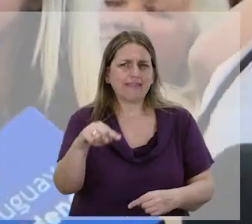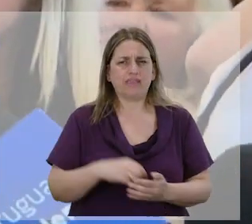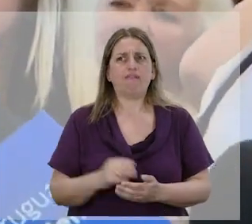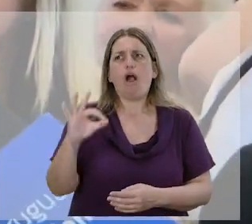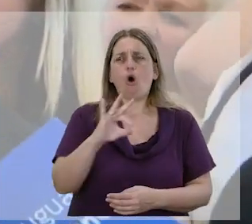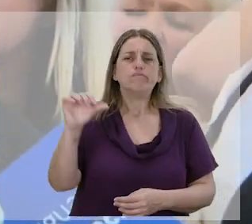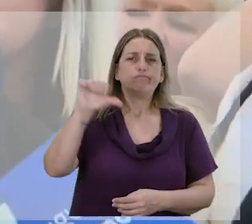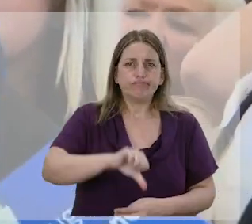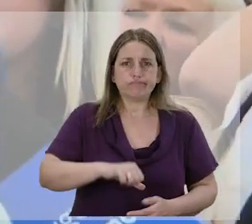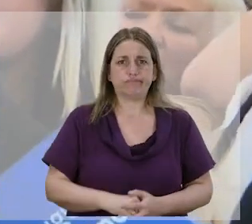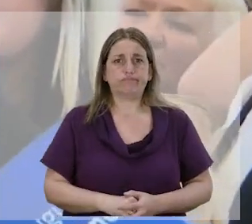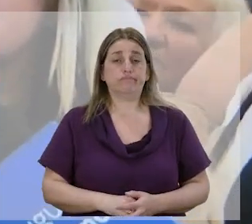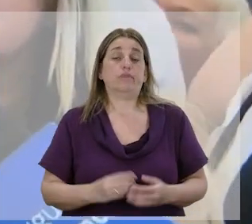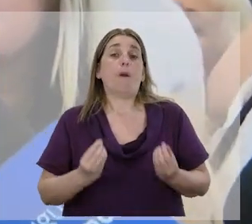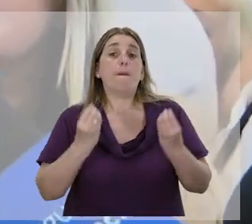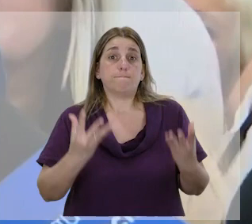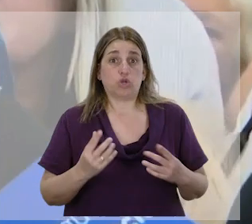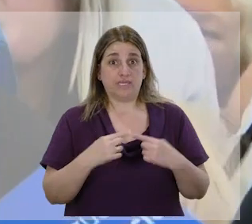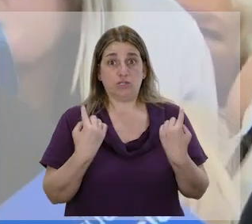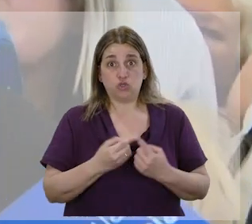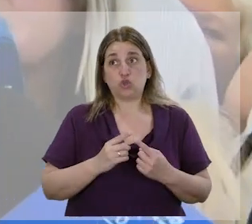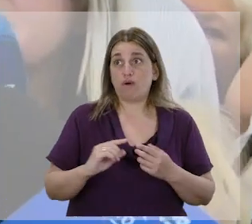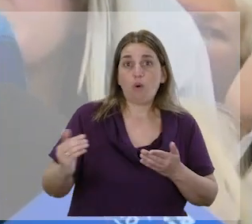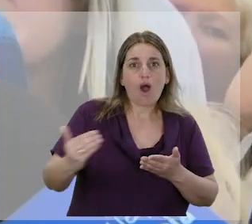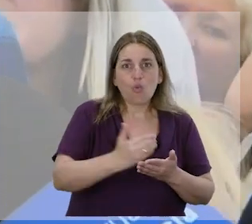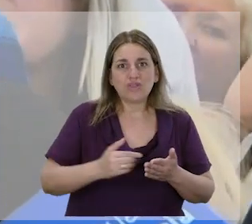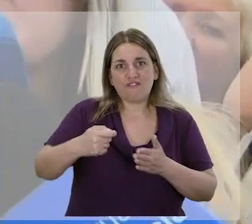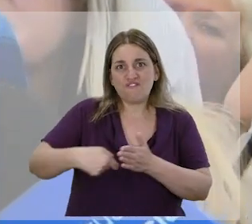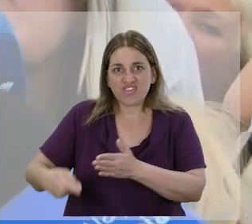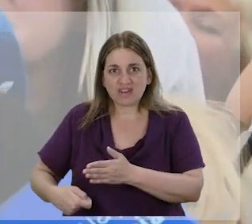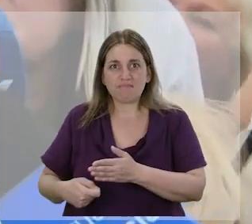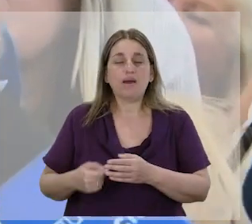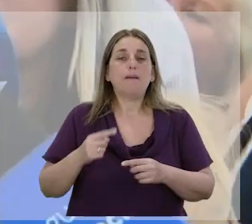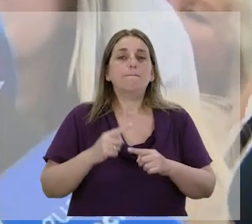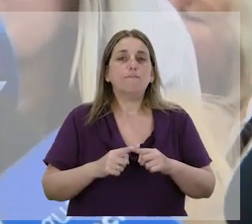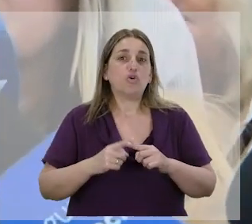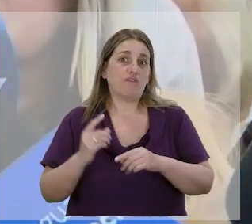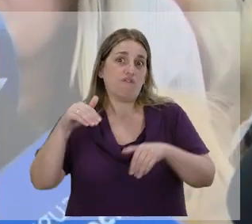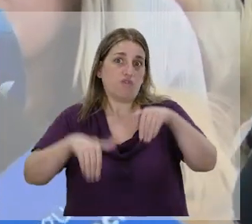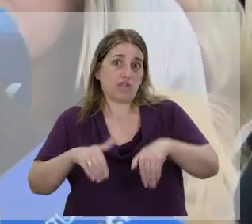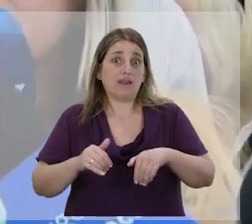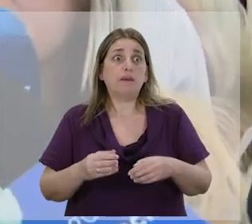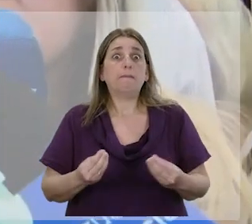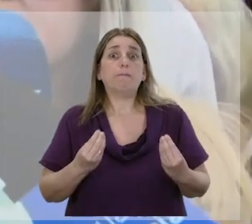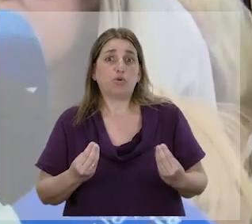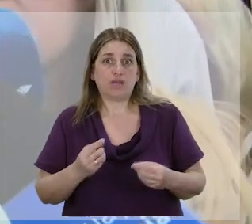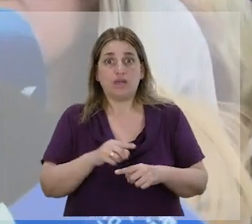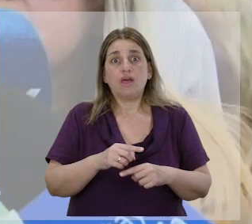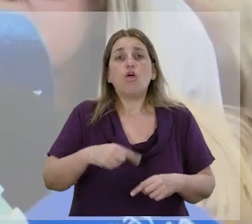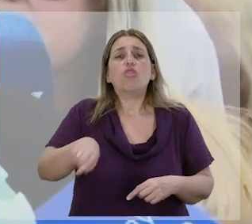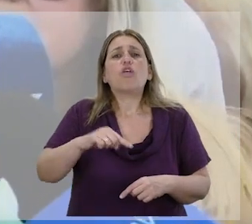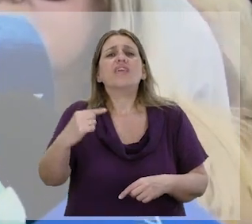¿qué perjuicio ha generado? Porque si se supone que vamos a juntar firmas para un referéndum, es porque la ley generó perjuicio.